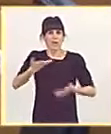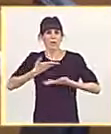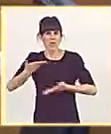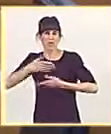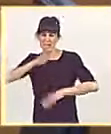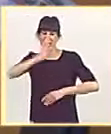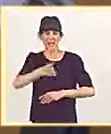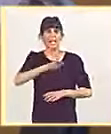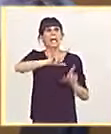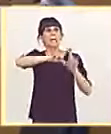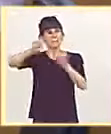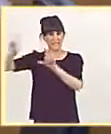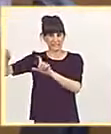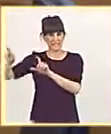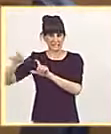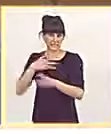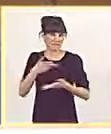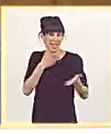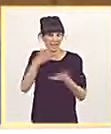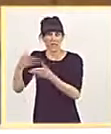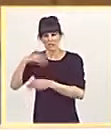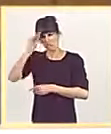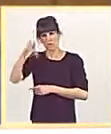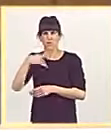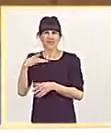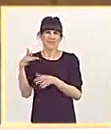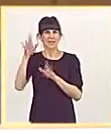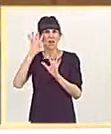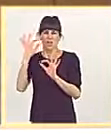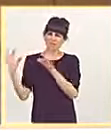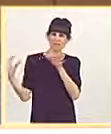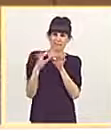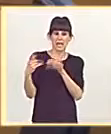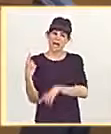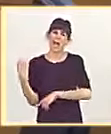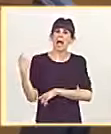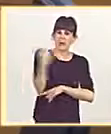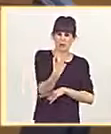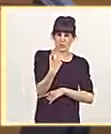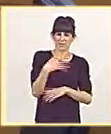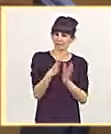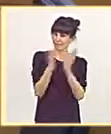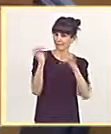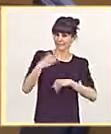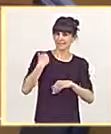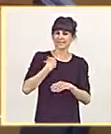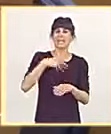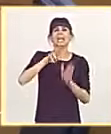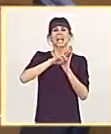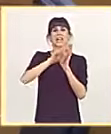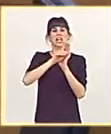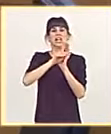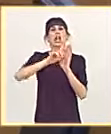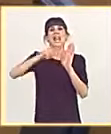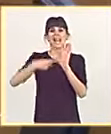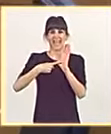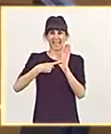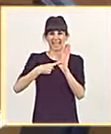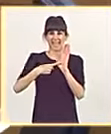las empresas. Así que espero que esta vez sean coherentes y apoyen la convalidación del Real Decreto Ley